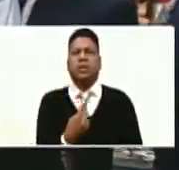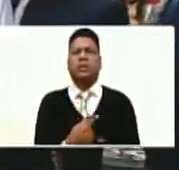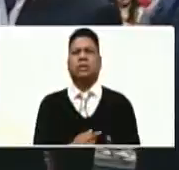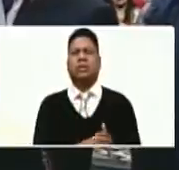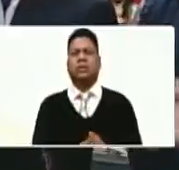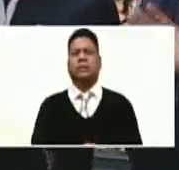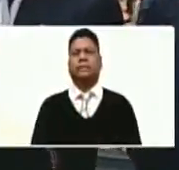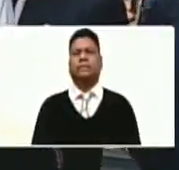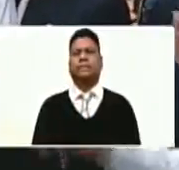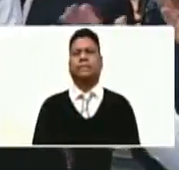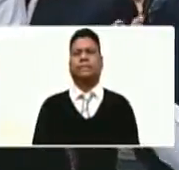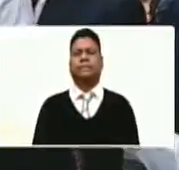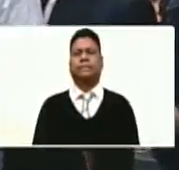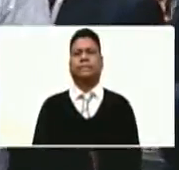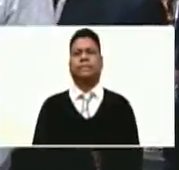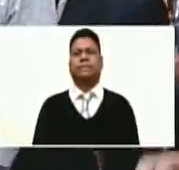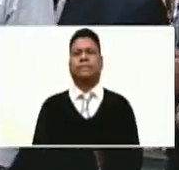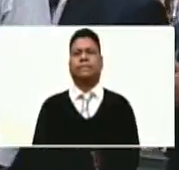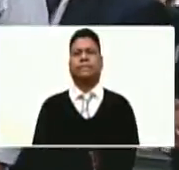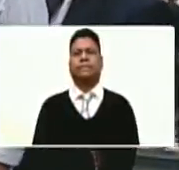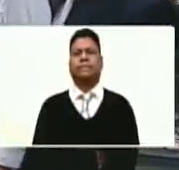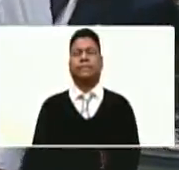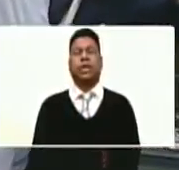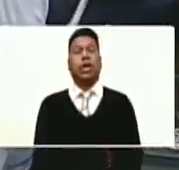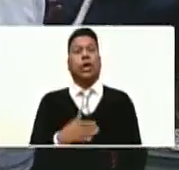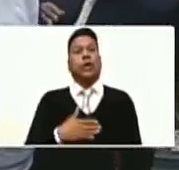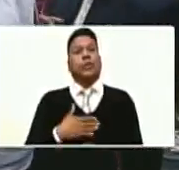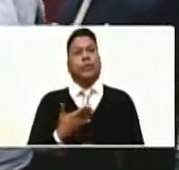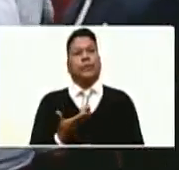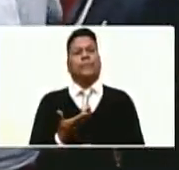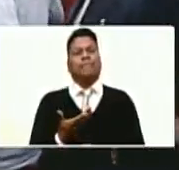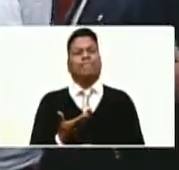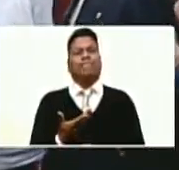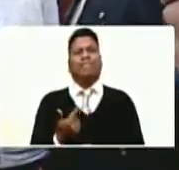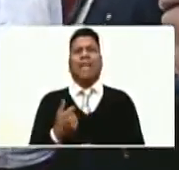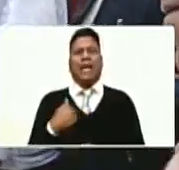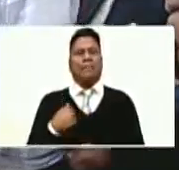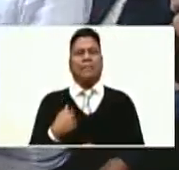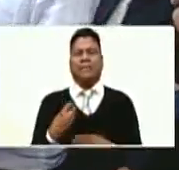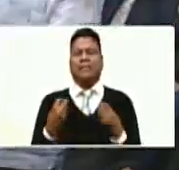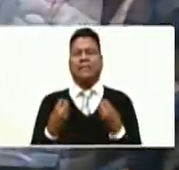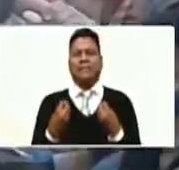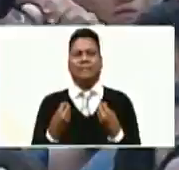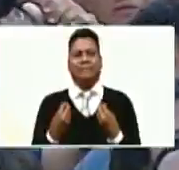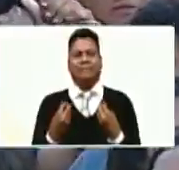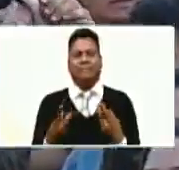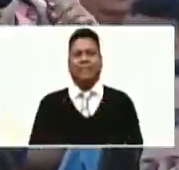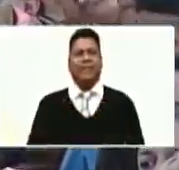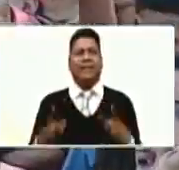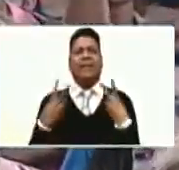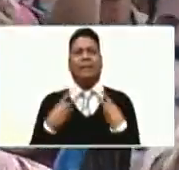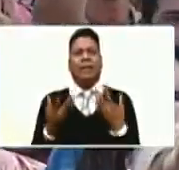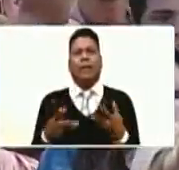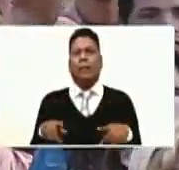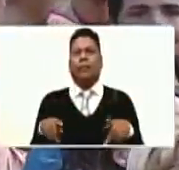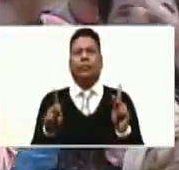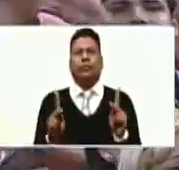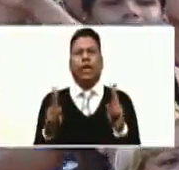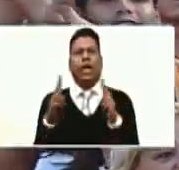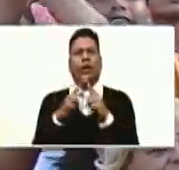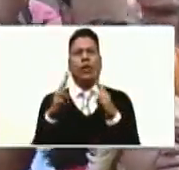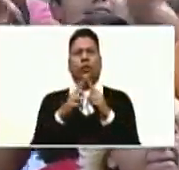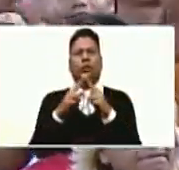Bolivariana, Hugo Chávez? Pues yo creo que a mí la vida me dio una gran oportunidad, un gran regalo, fue haber podido